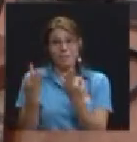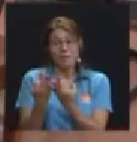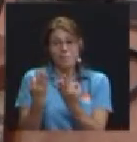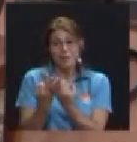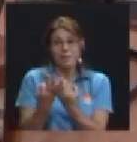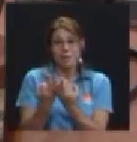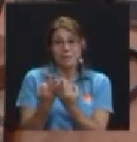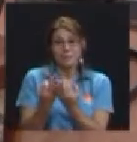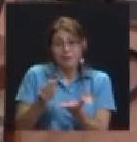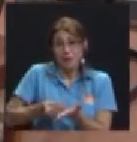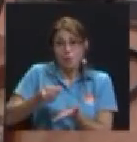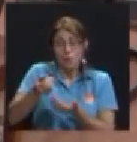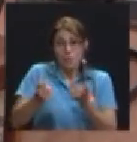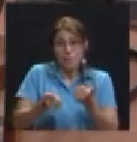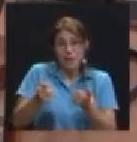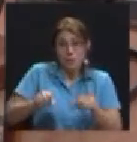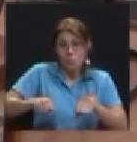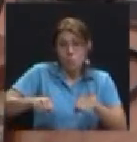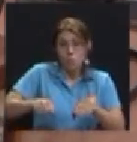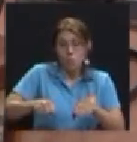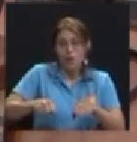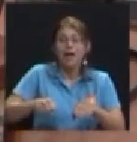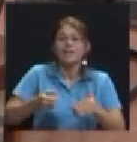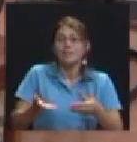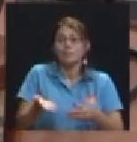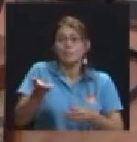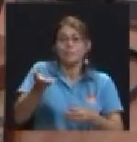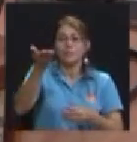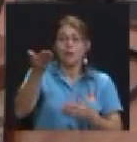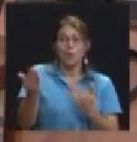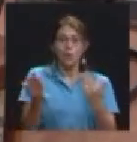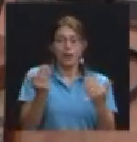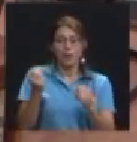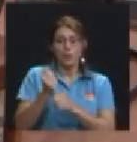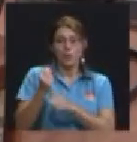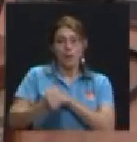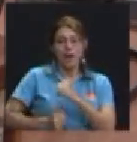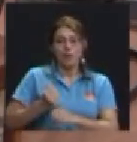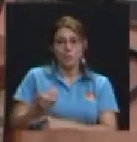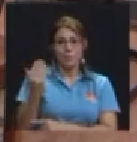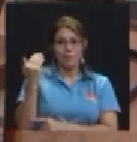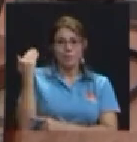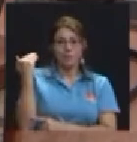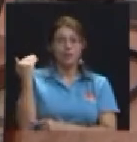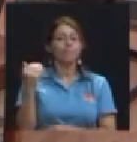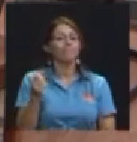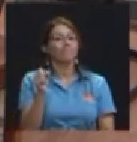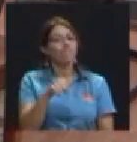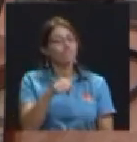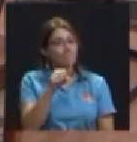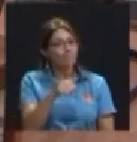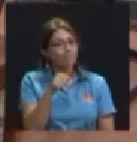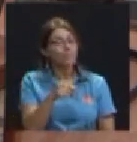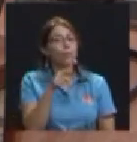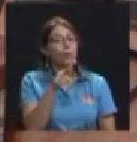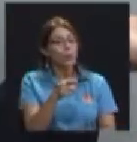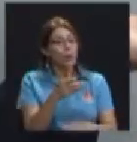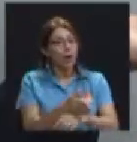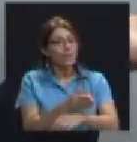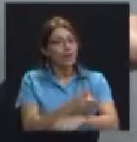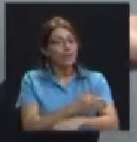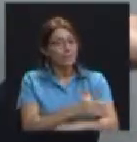vehículos en años anteriores. También un avance de género.